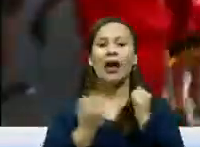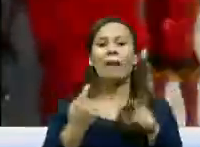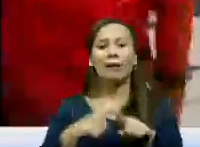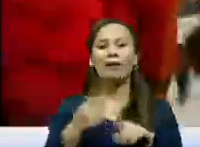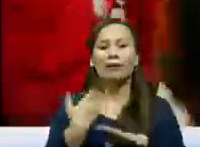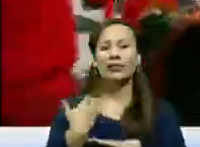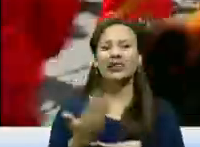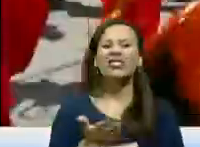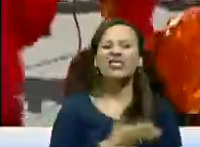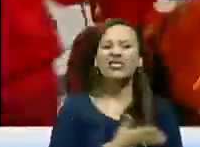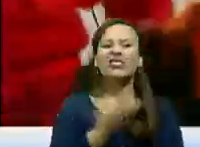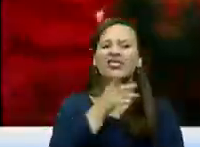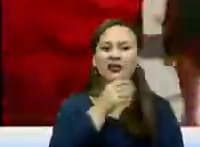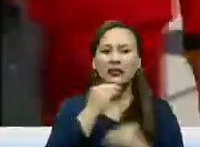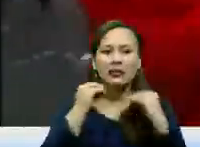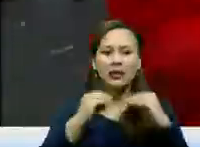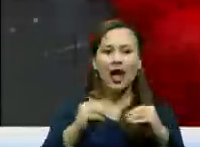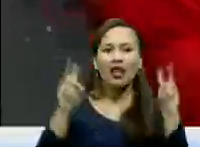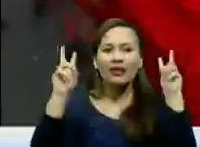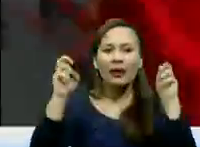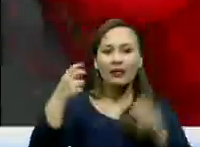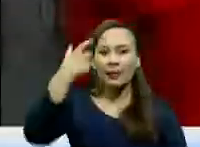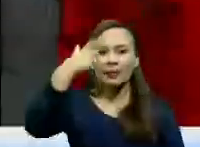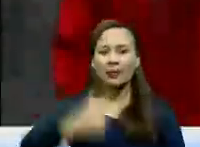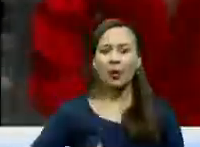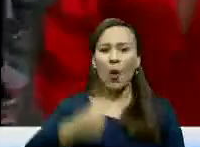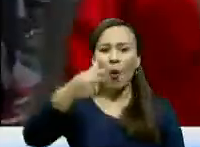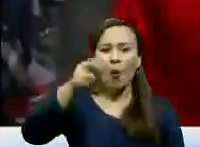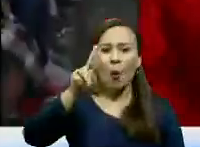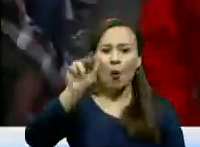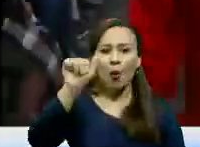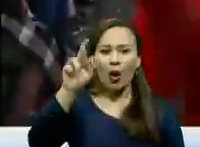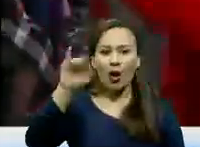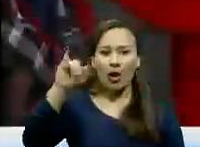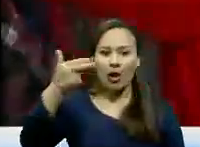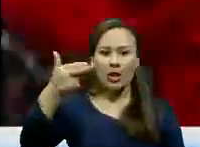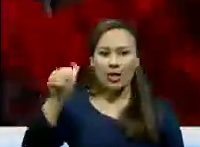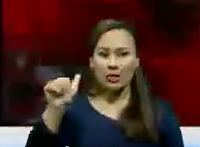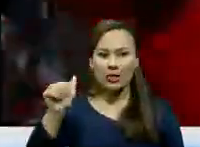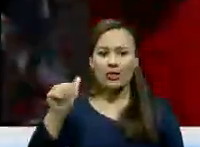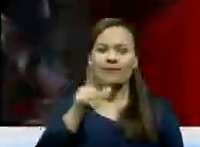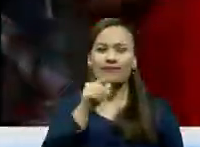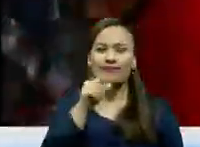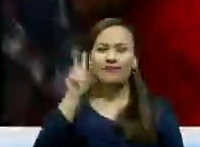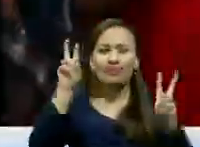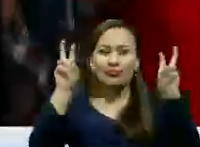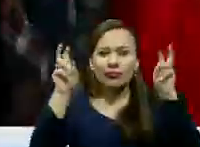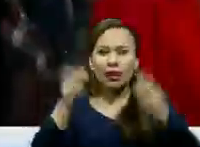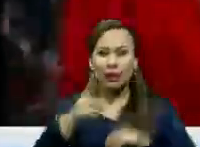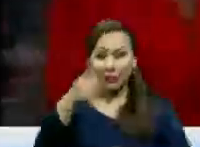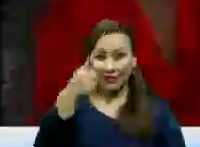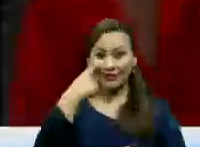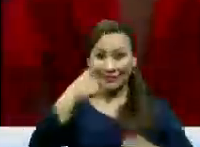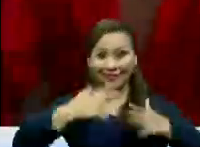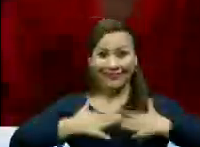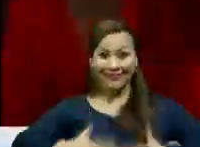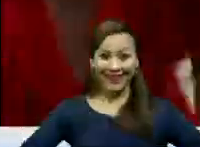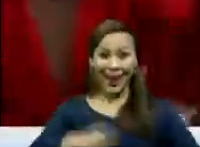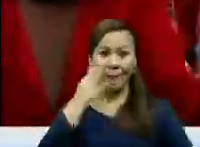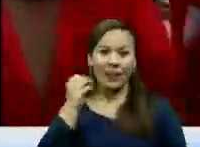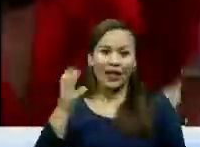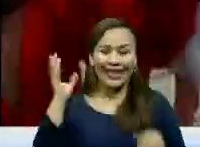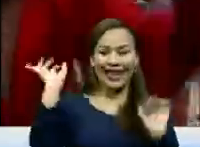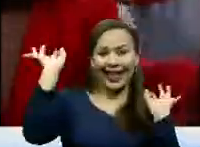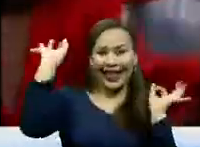antecedente la guaricha. Puede haber sido que esta guaricha o el personaje de la guaricha surge a raíz